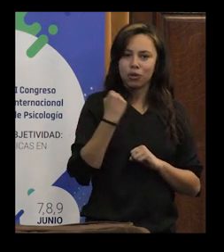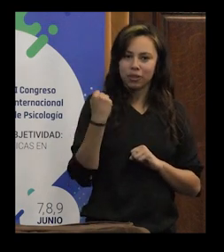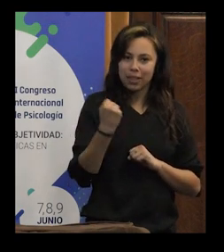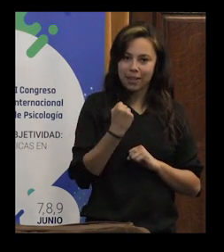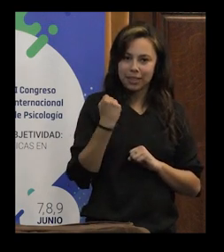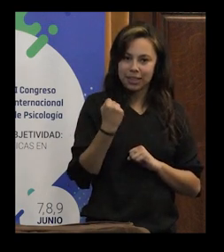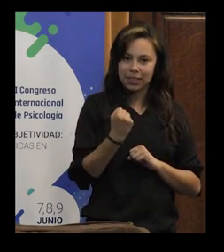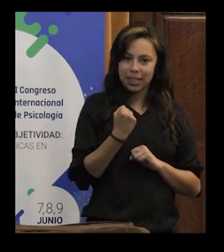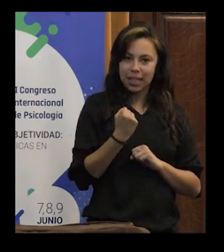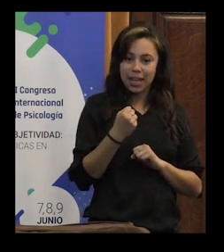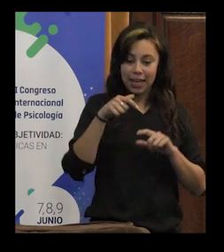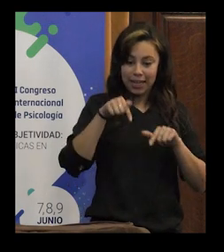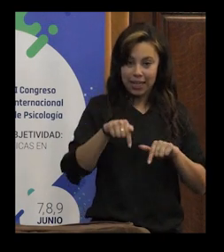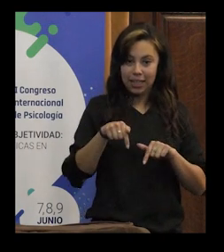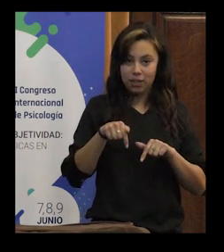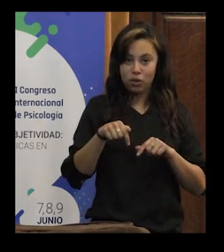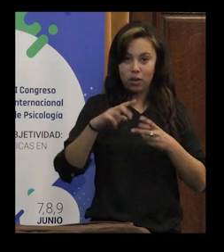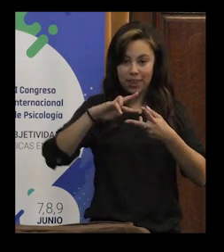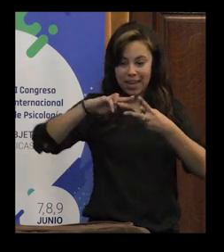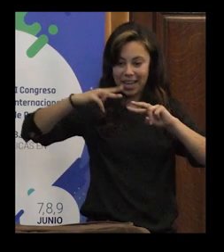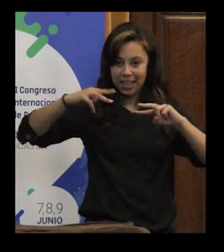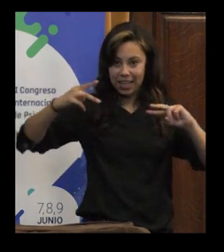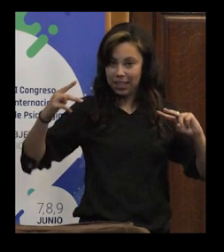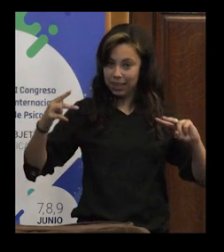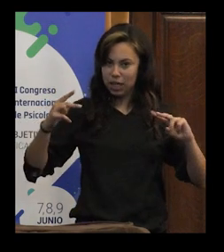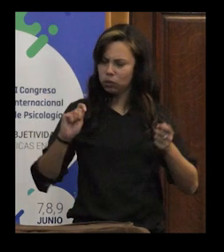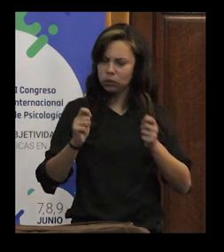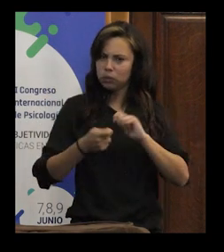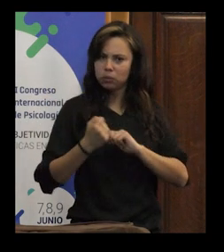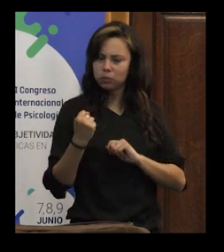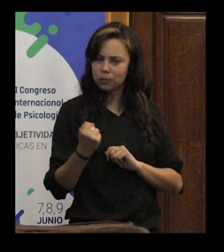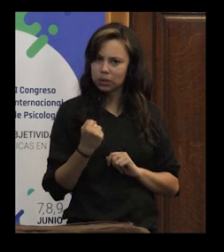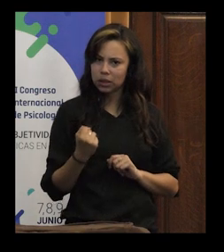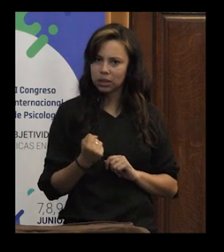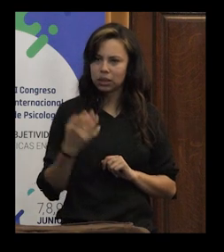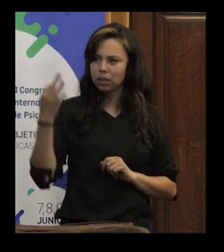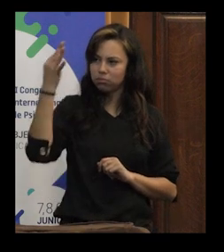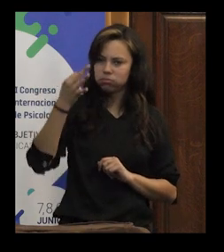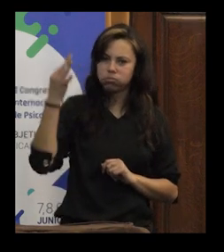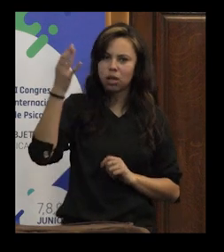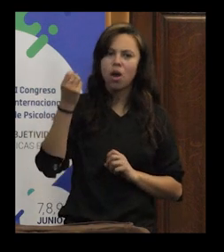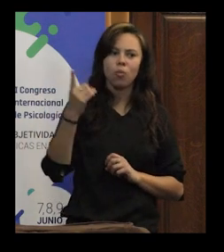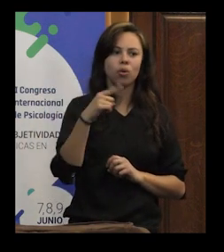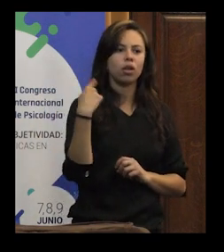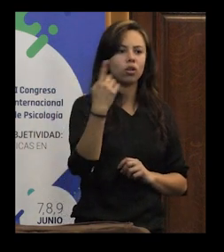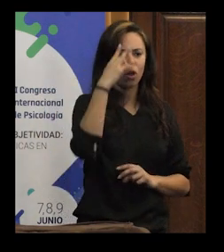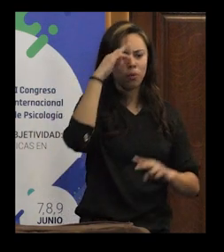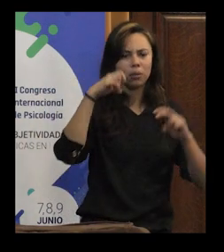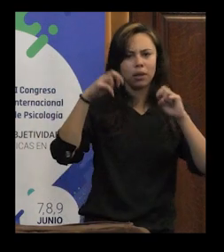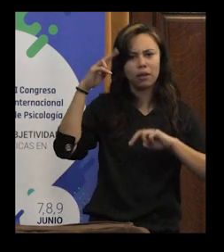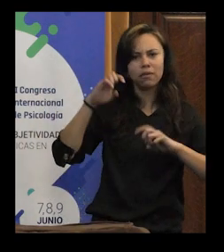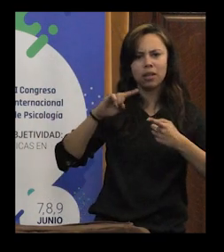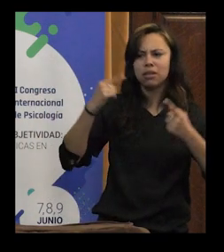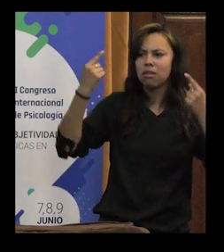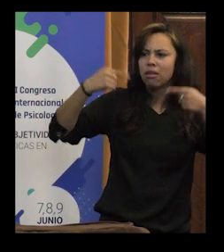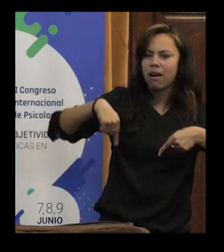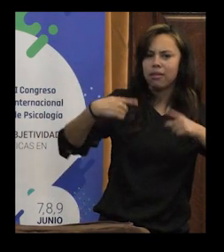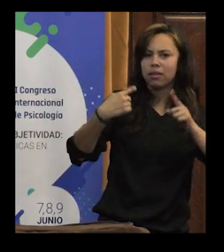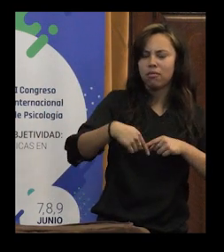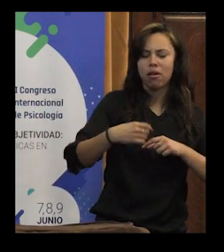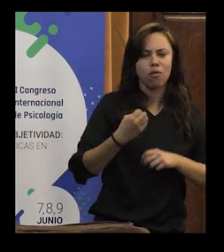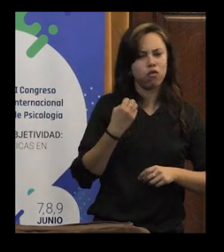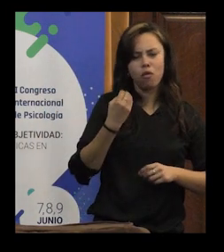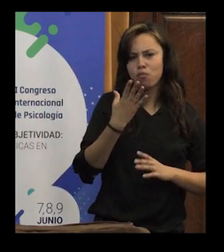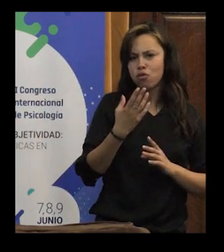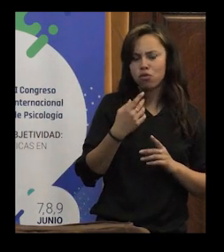de investigación genética. Sin embargo, en las distintas sesiones donde se